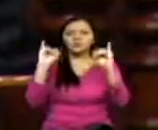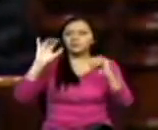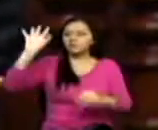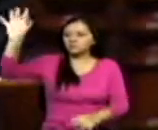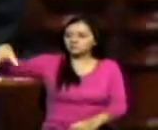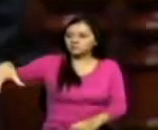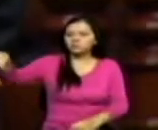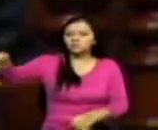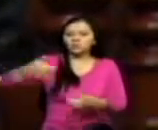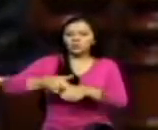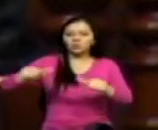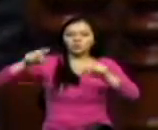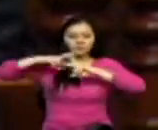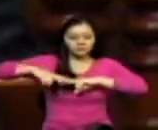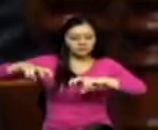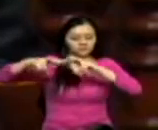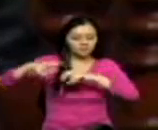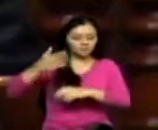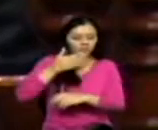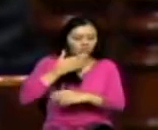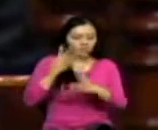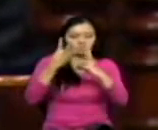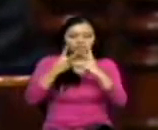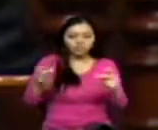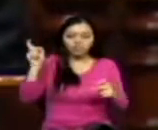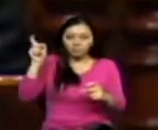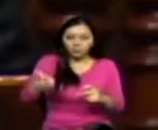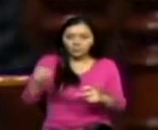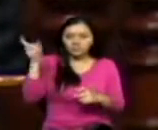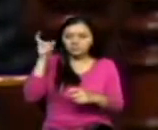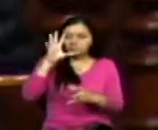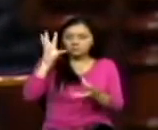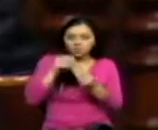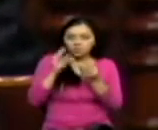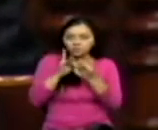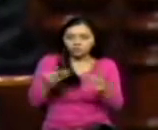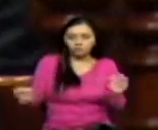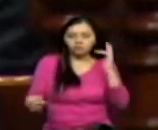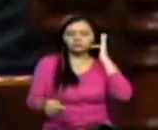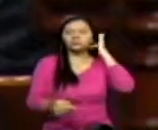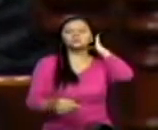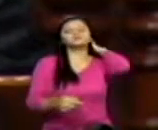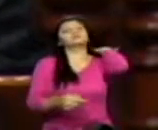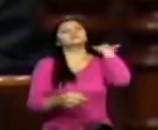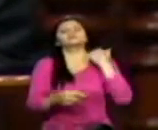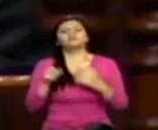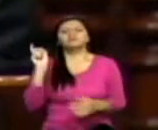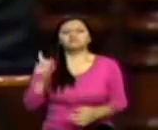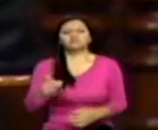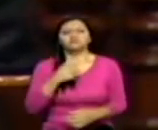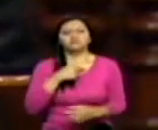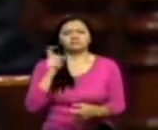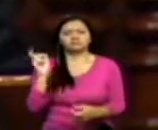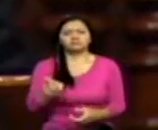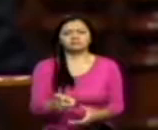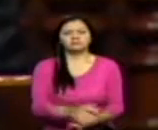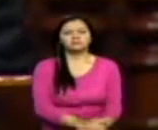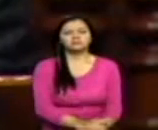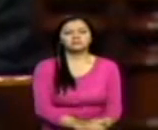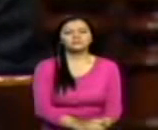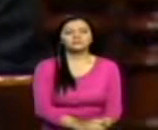independencia y autonomía necesaria para poder hacerlo. Y la tendremos.